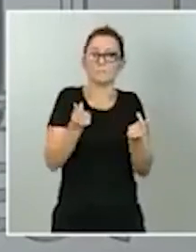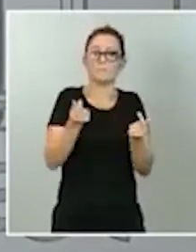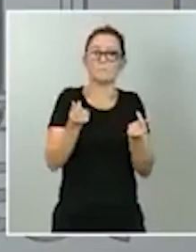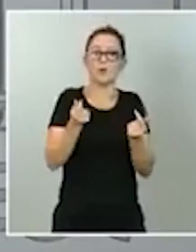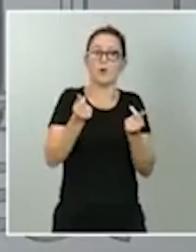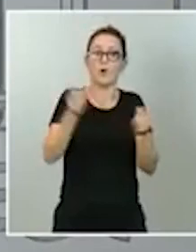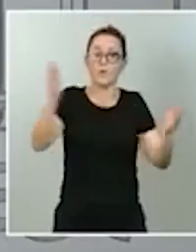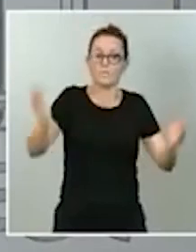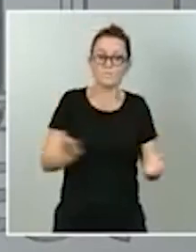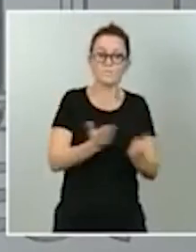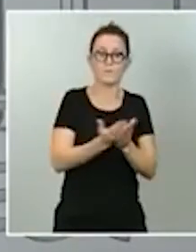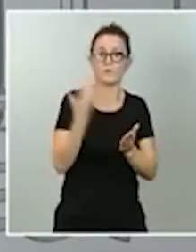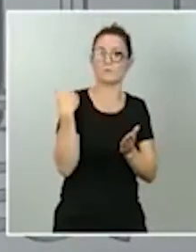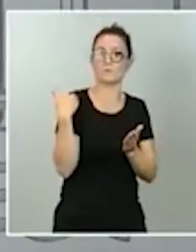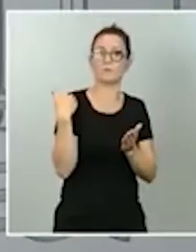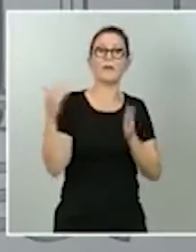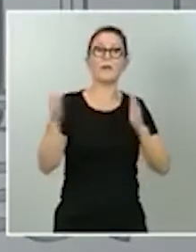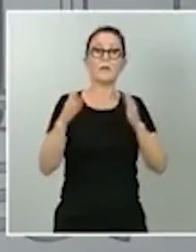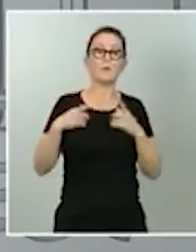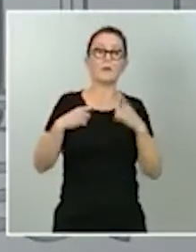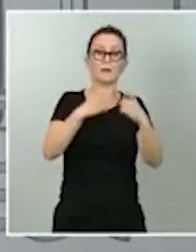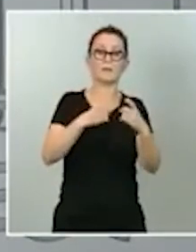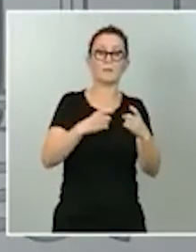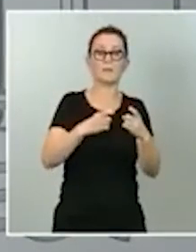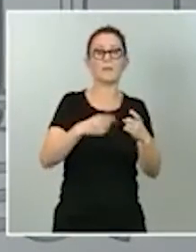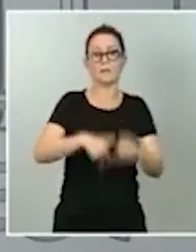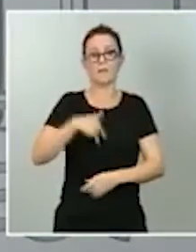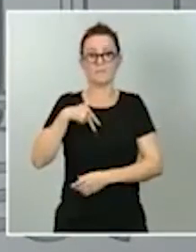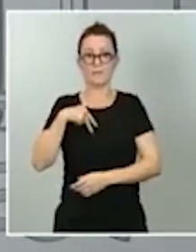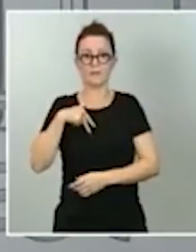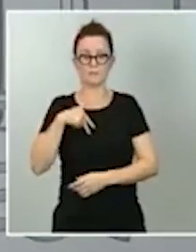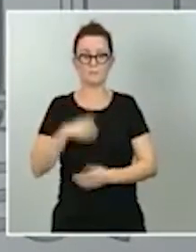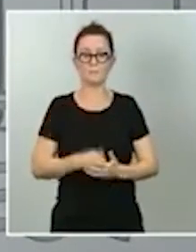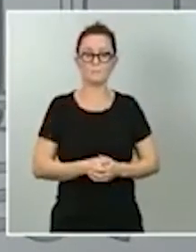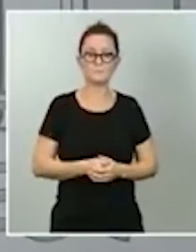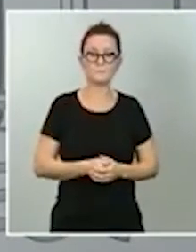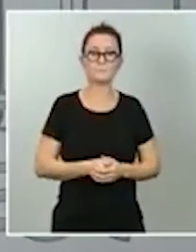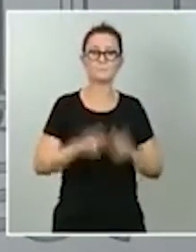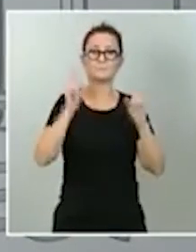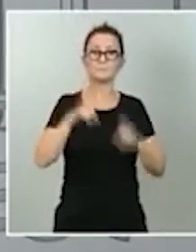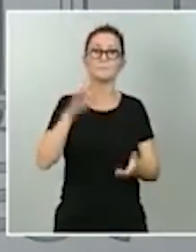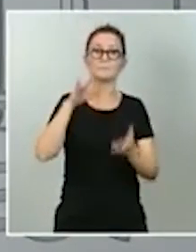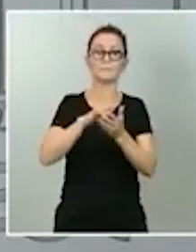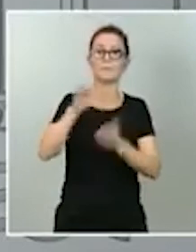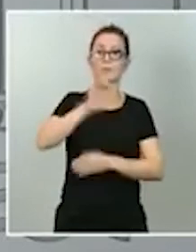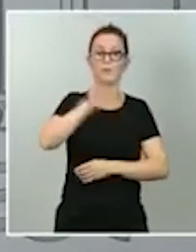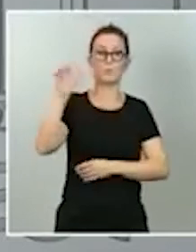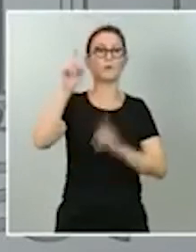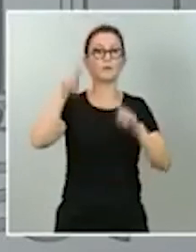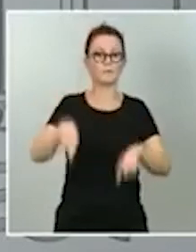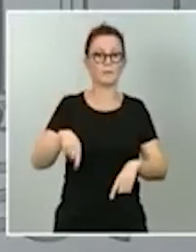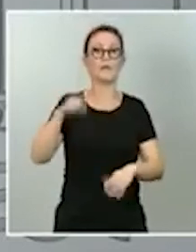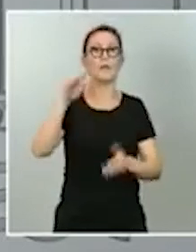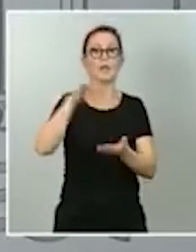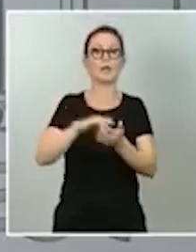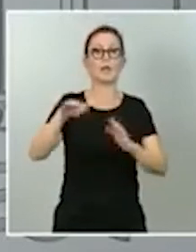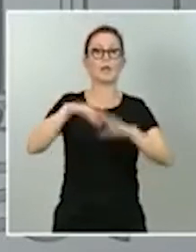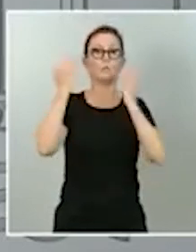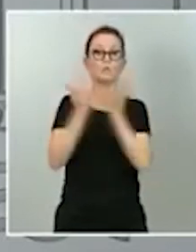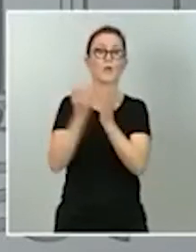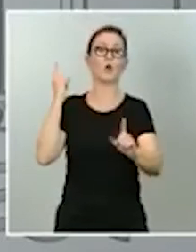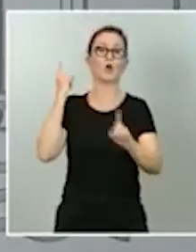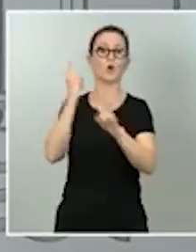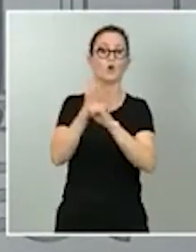y durante el franquismo y por último en vísperas del día europeo y del día mundial contra la pena de muerte que se conmemora este